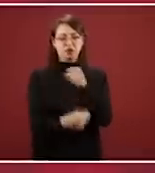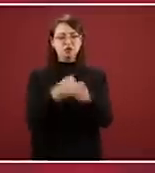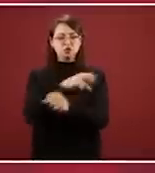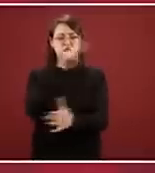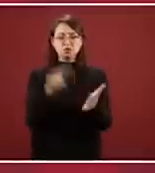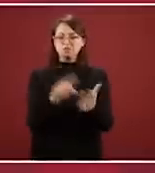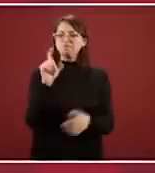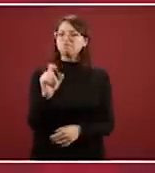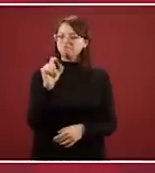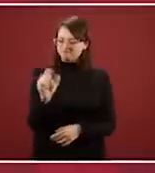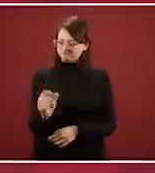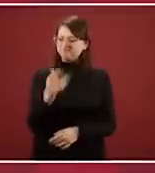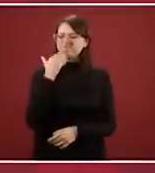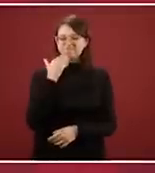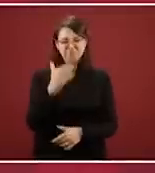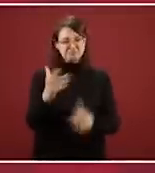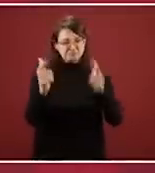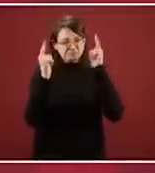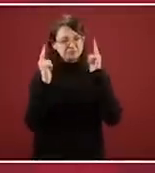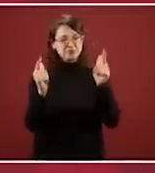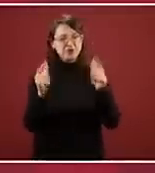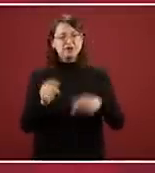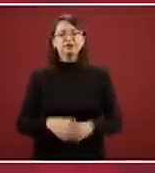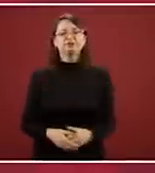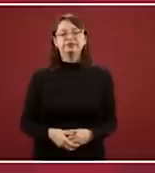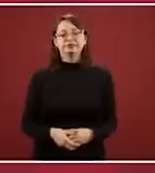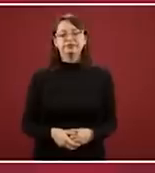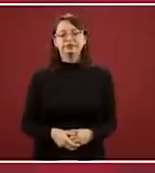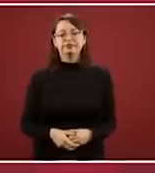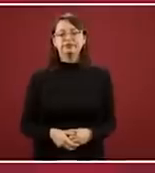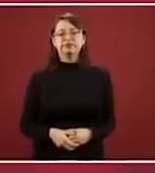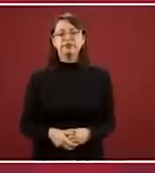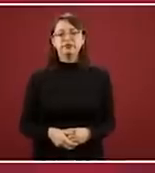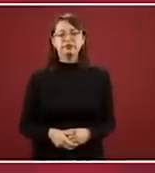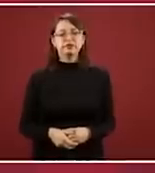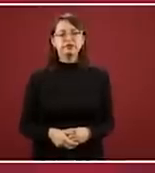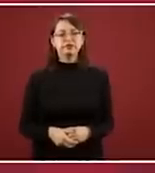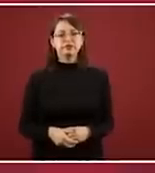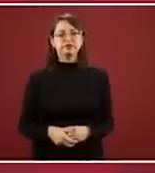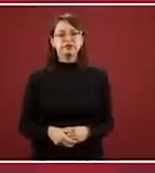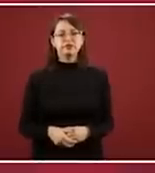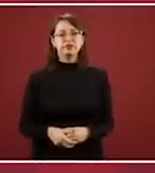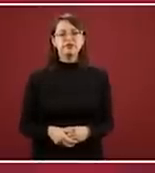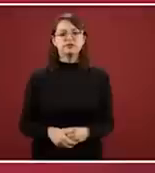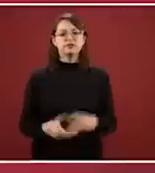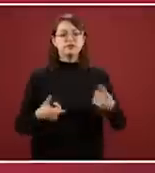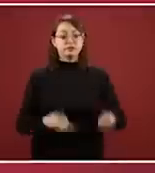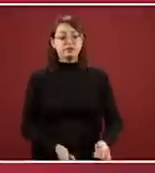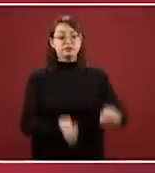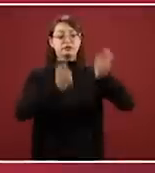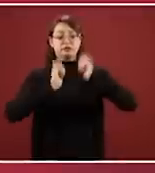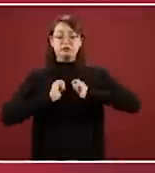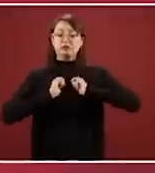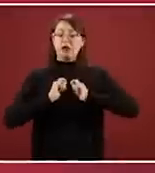bien. Tenemos, como lo he dicho y lo repito, como asignatura